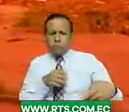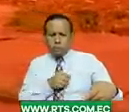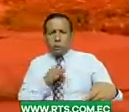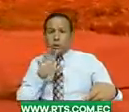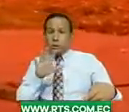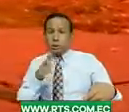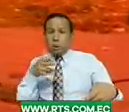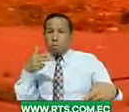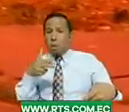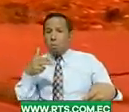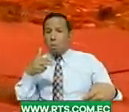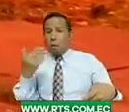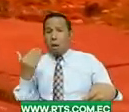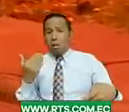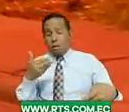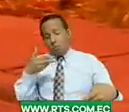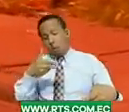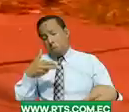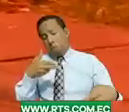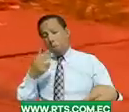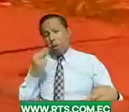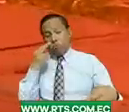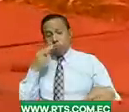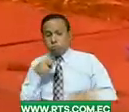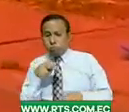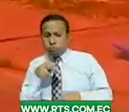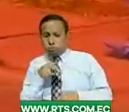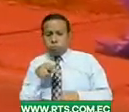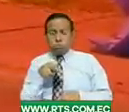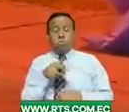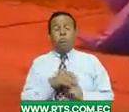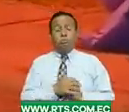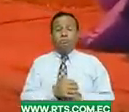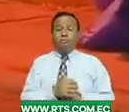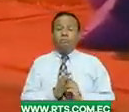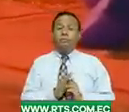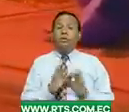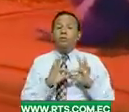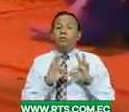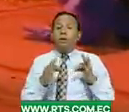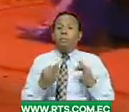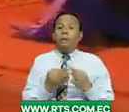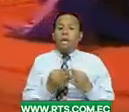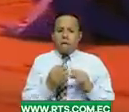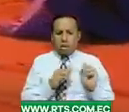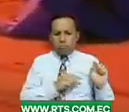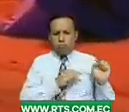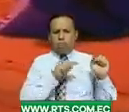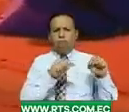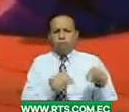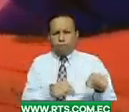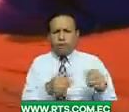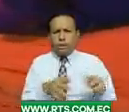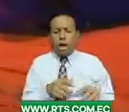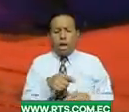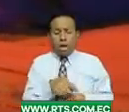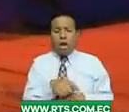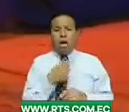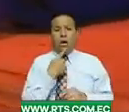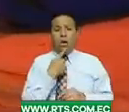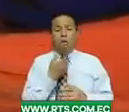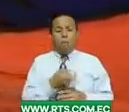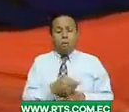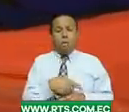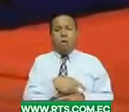Los familiares estuvieron aquí en el lugar, conversaron con las autoridades, justamente con los compañeros de la